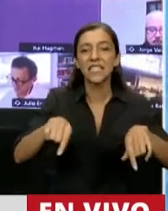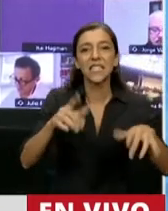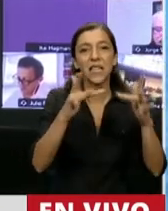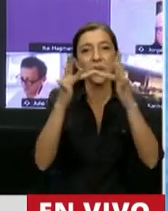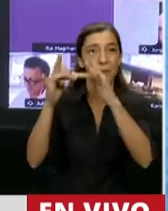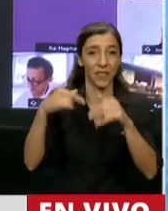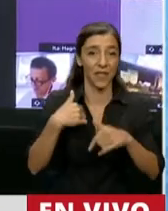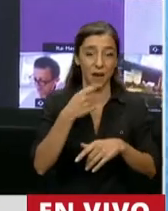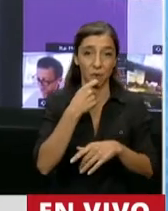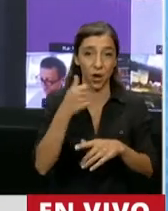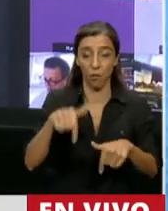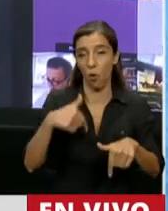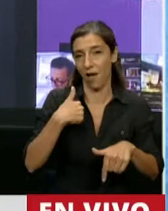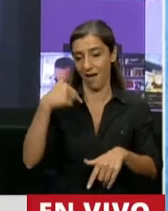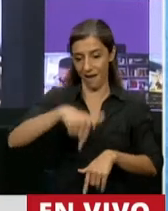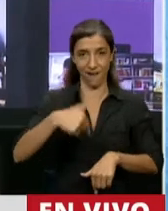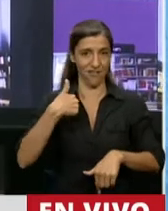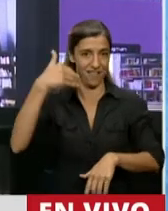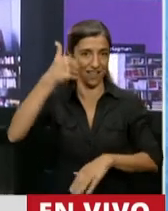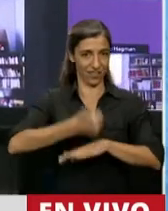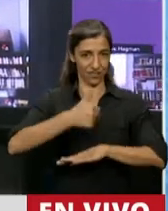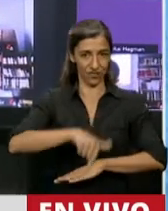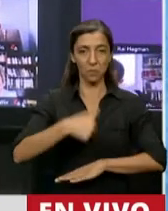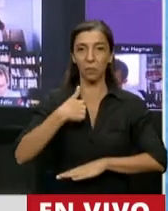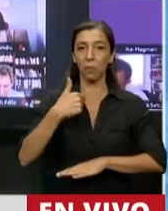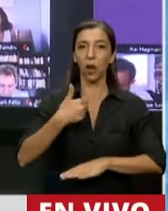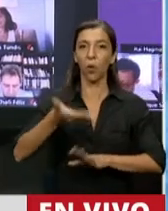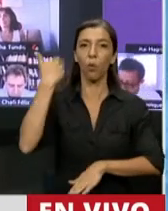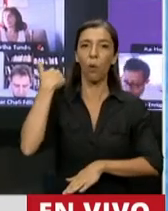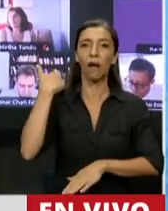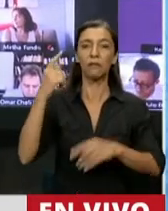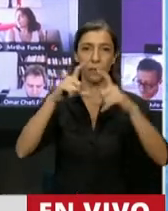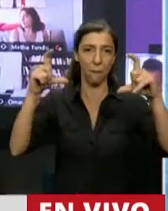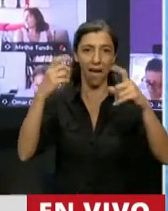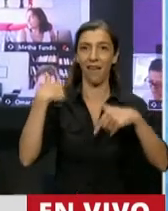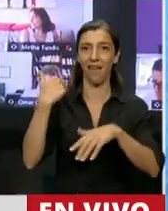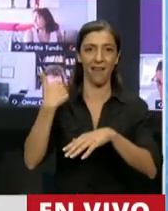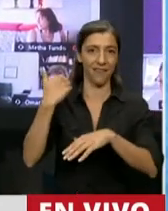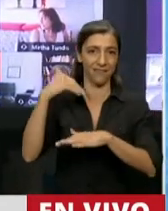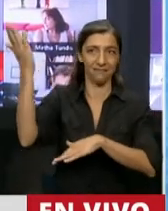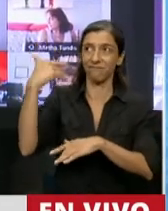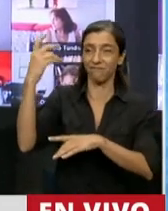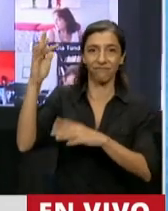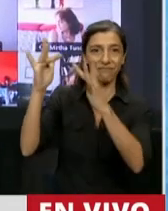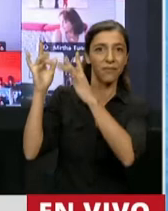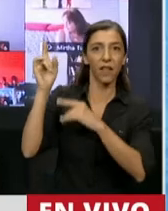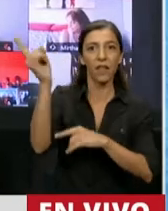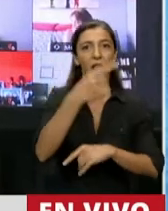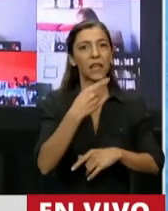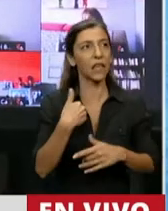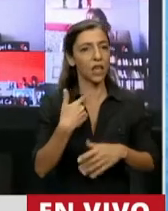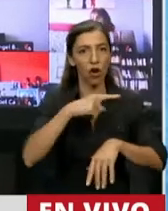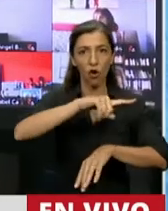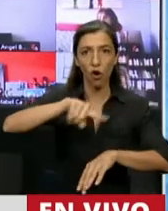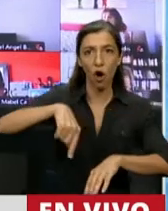estas pantallas, y no aquí en el recinto, podíamos ver que a partir de determinada cantidad de horas el sistema